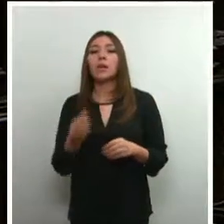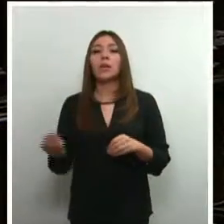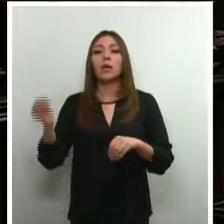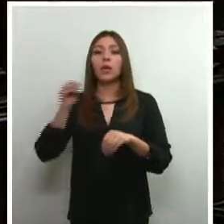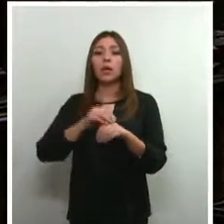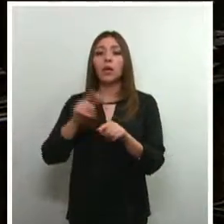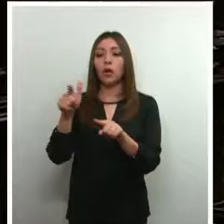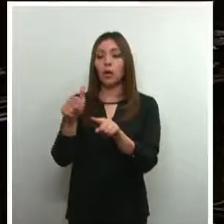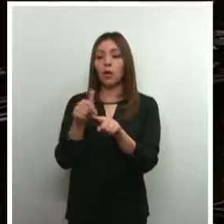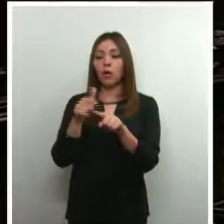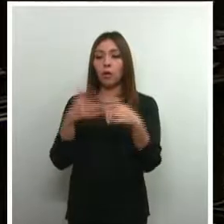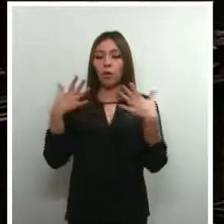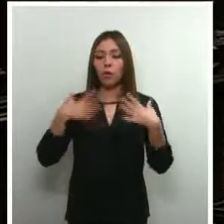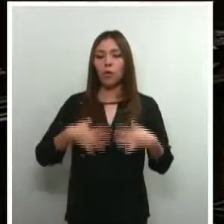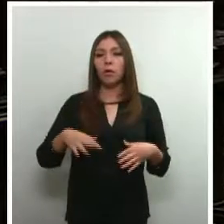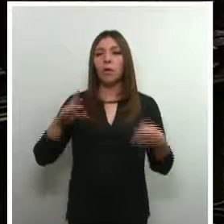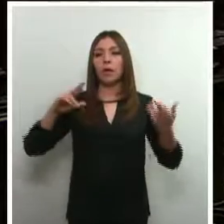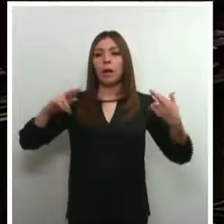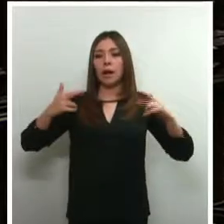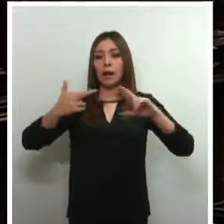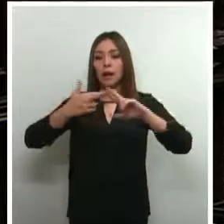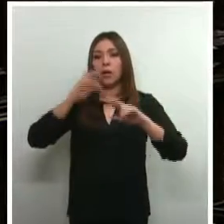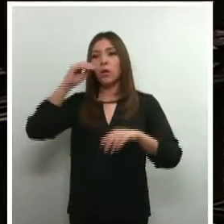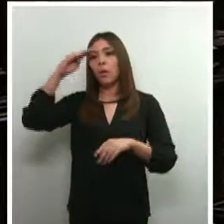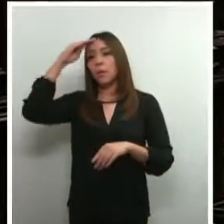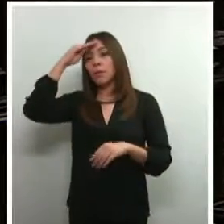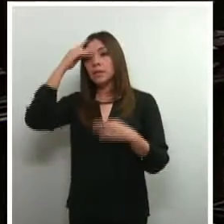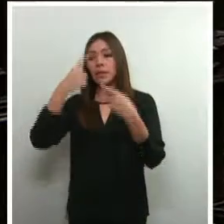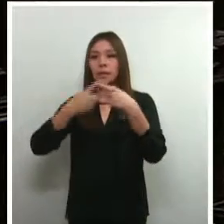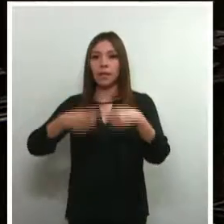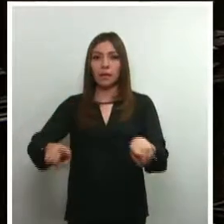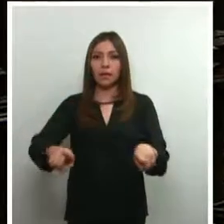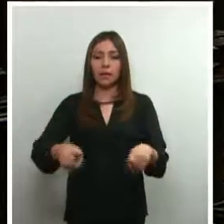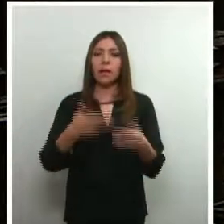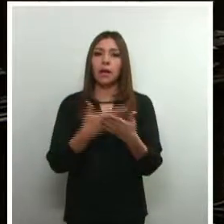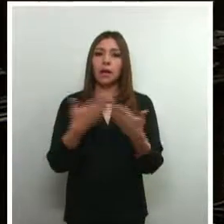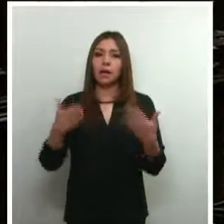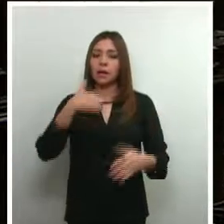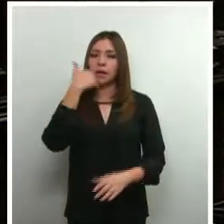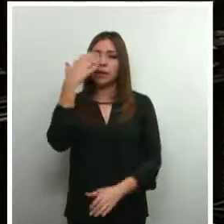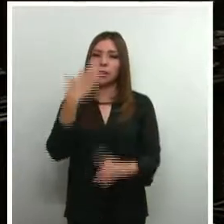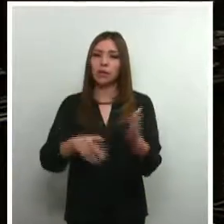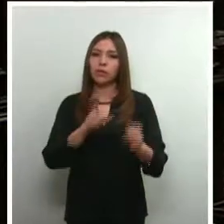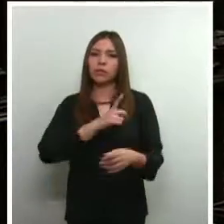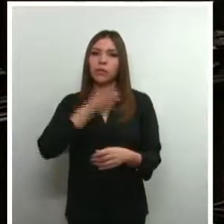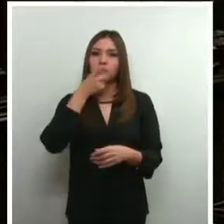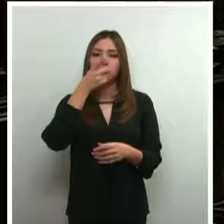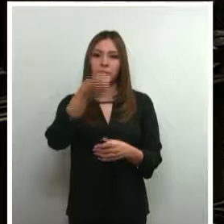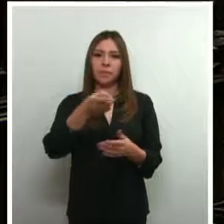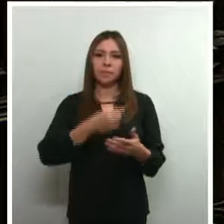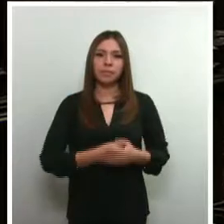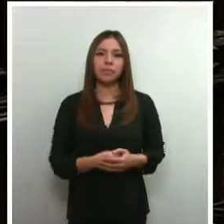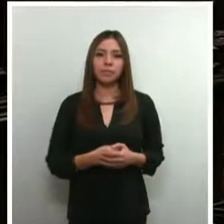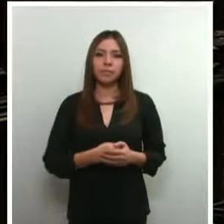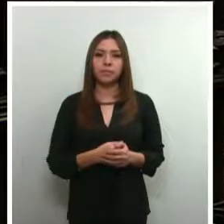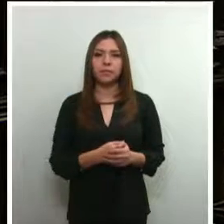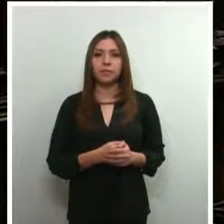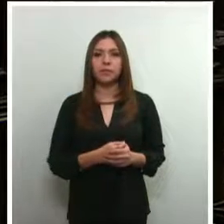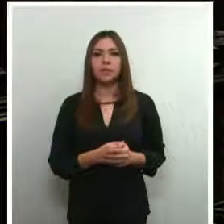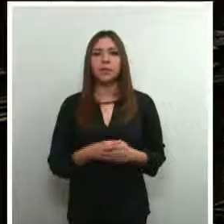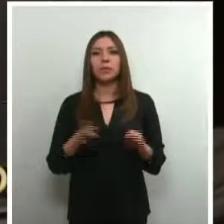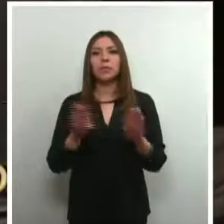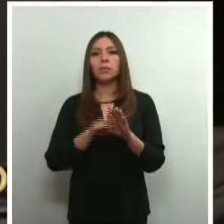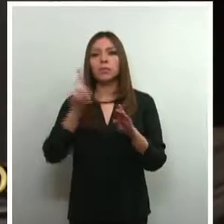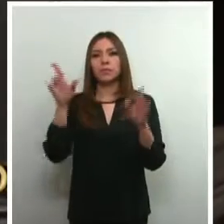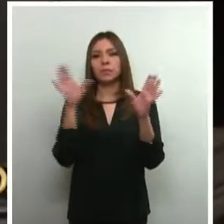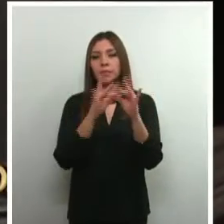una religión o un pensamiento distinto. Y cierro diciéndoles únicamente con una